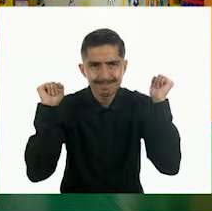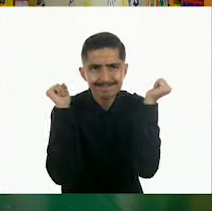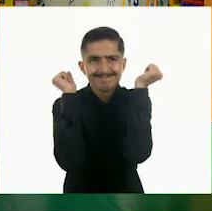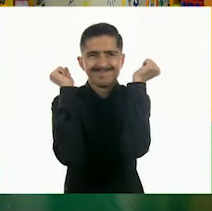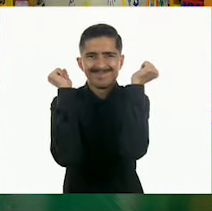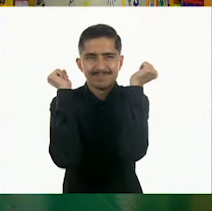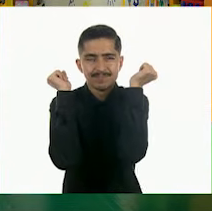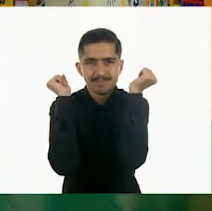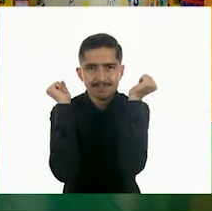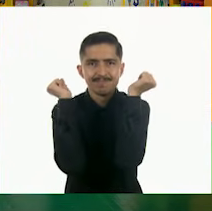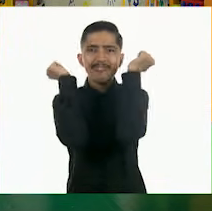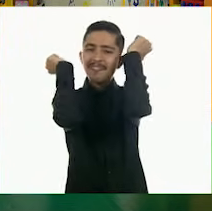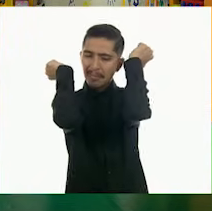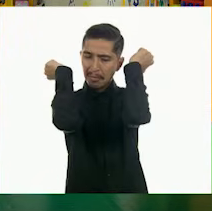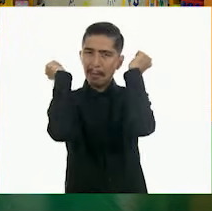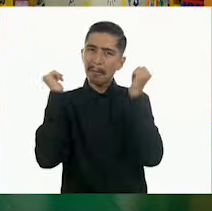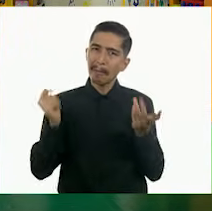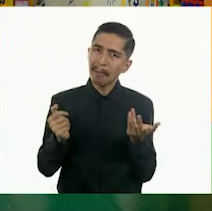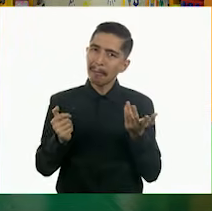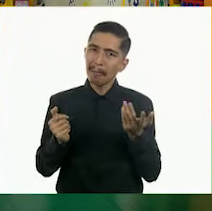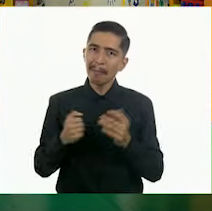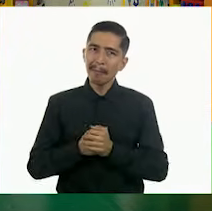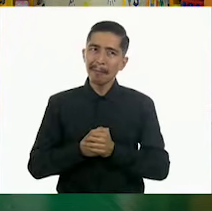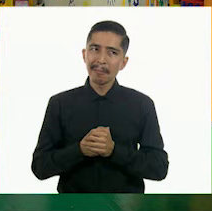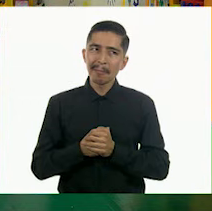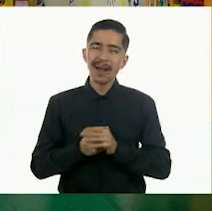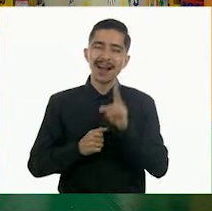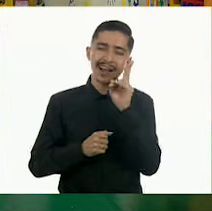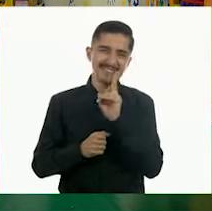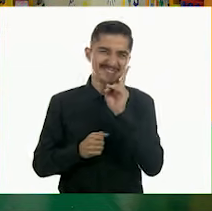Y lo levanten. Está fácil.